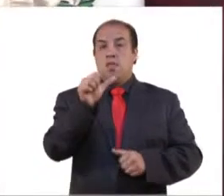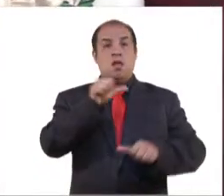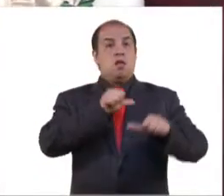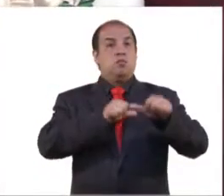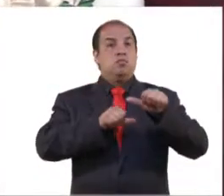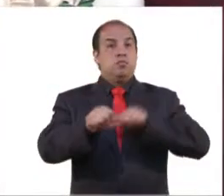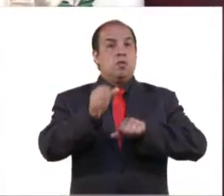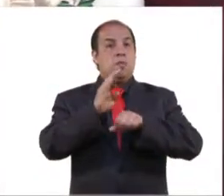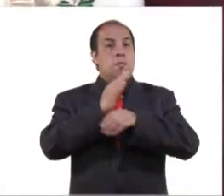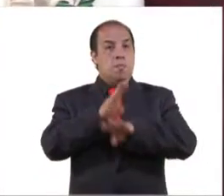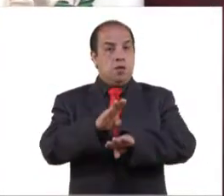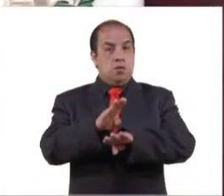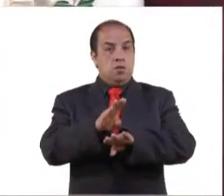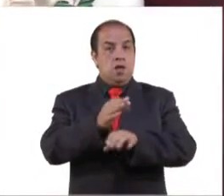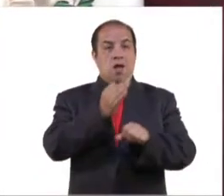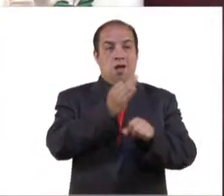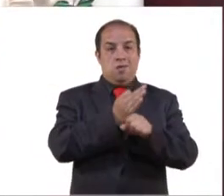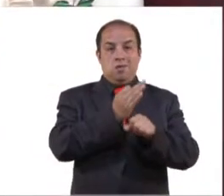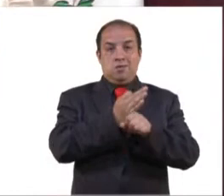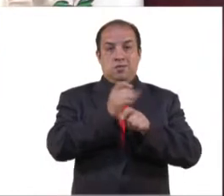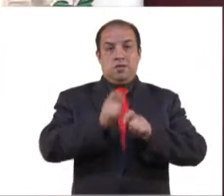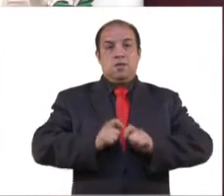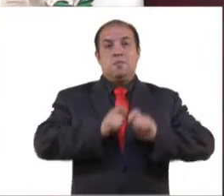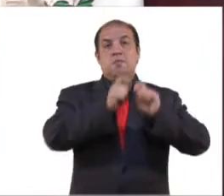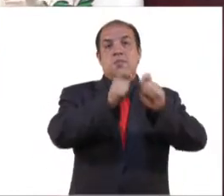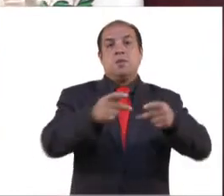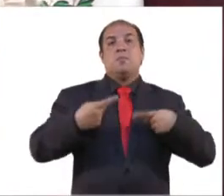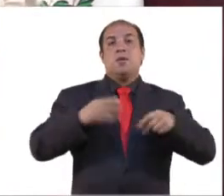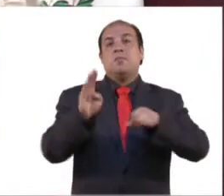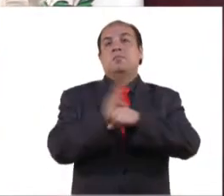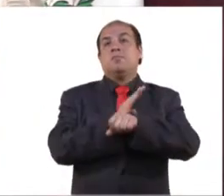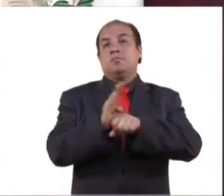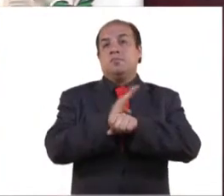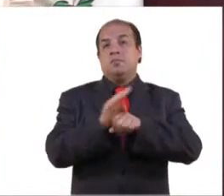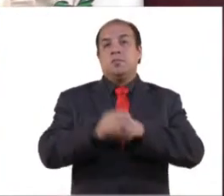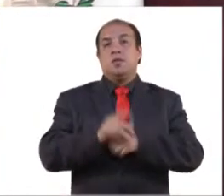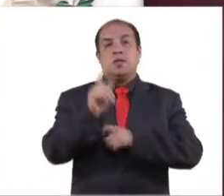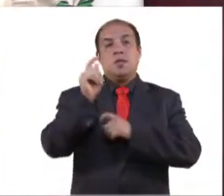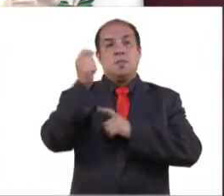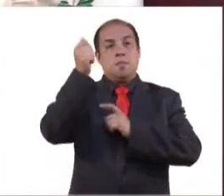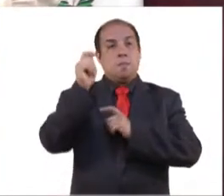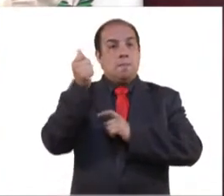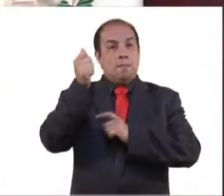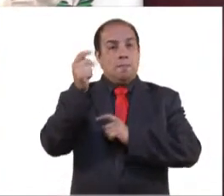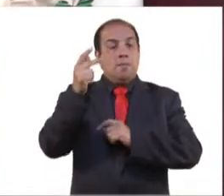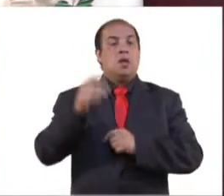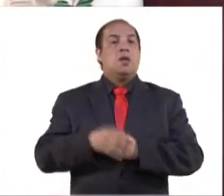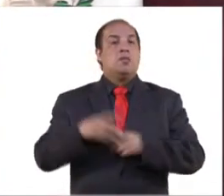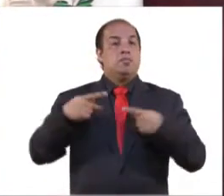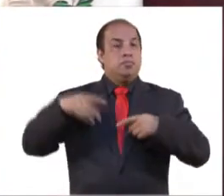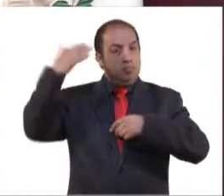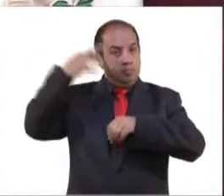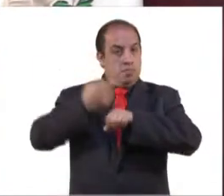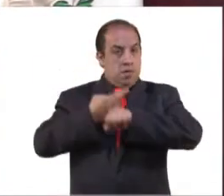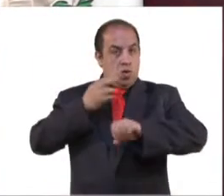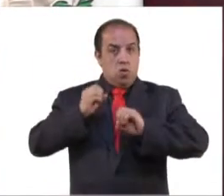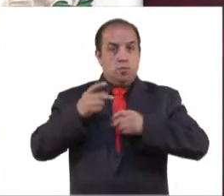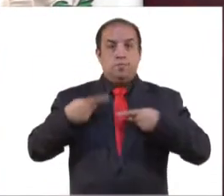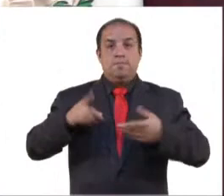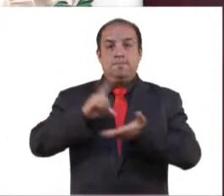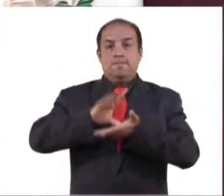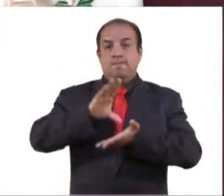en donde actualmente cobran los beneficiarios, los derechohabientes de la pensión de adulto mayor y para personas